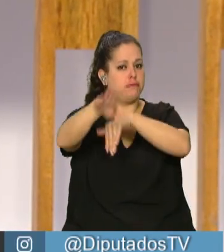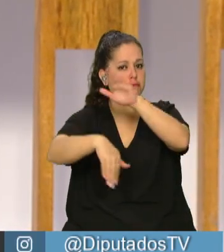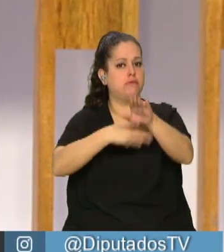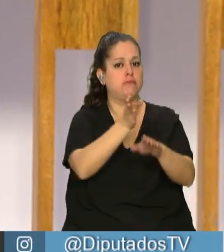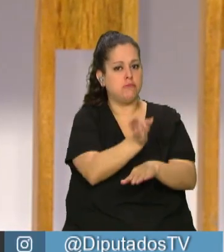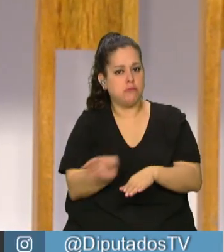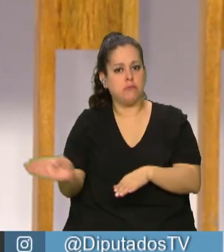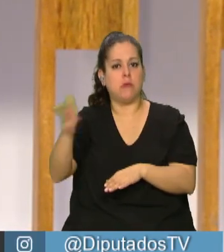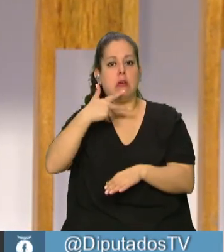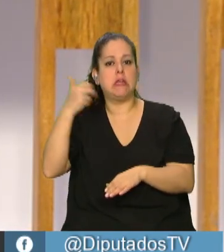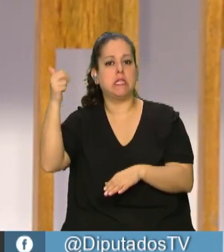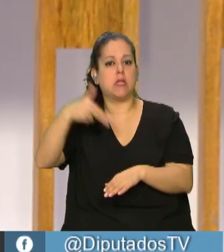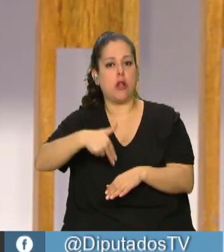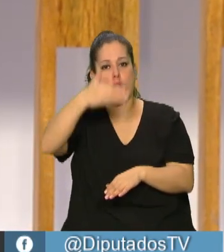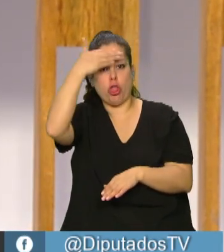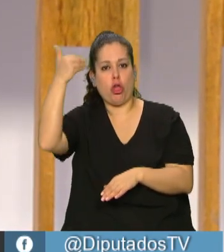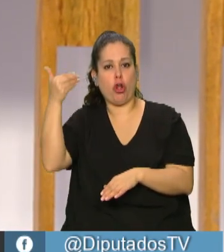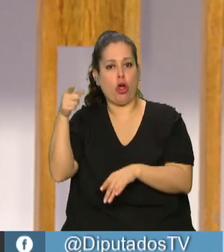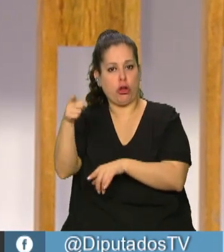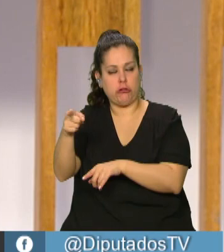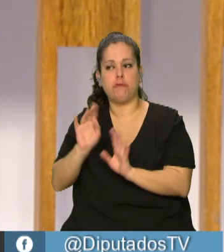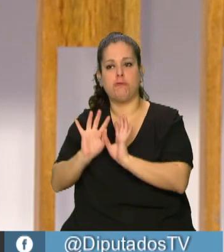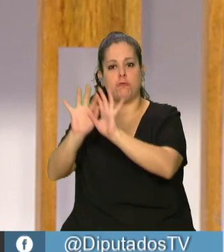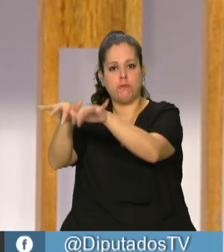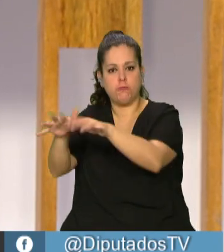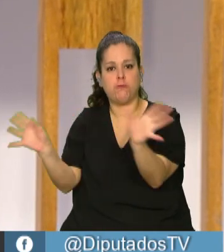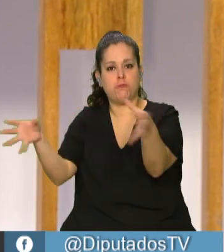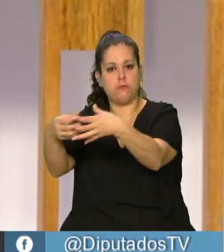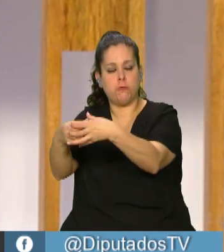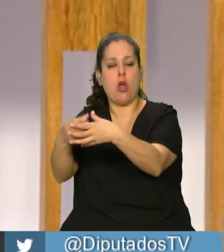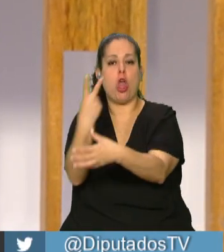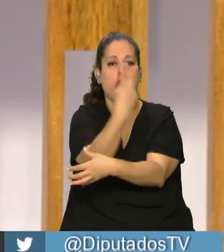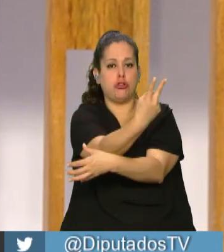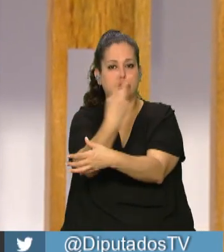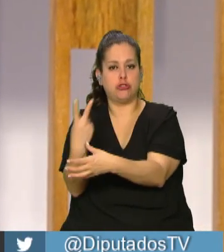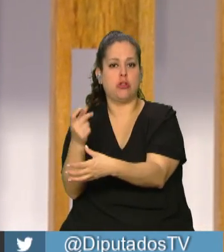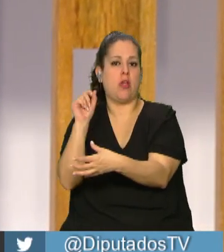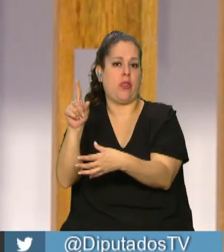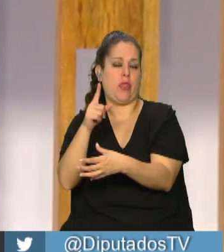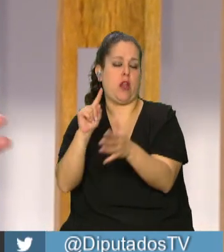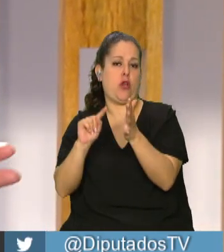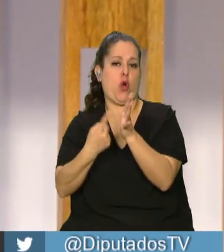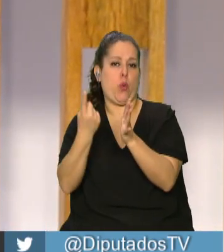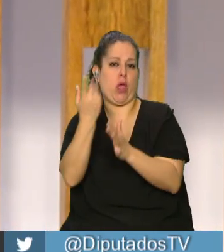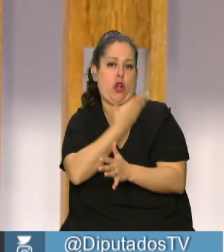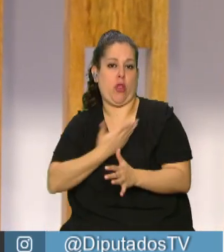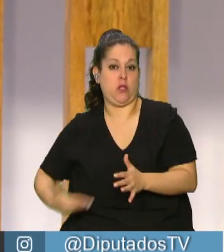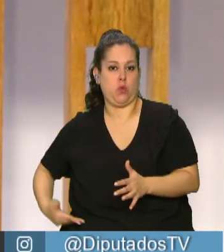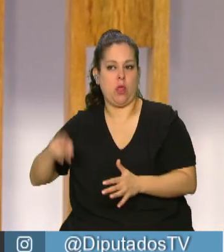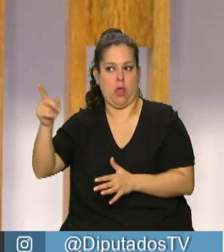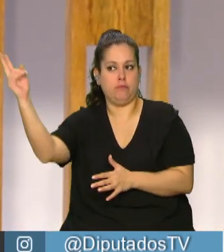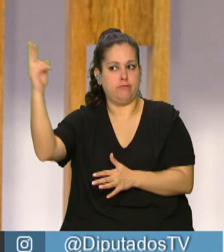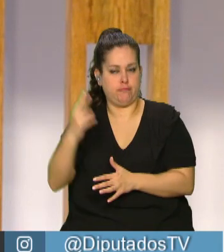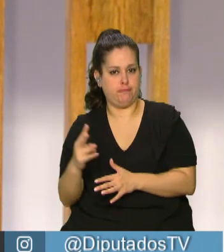de la Presidencia y convocó a dos funcionarios del gobierno de la ciudad que atendían la seguridad,